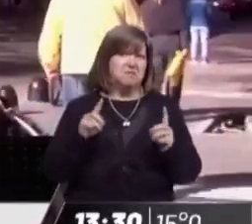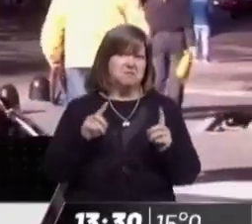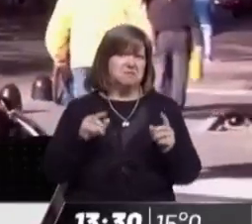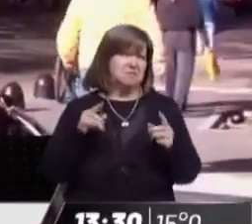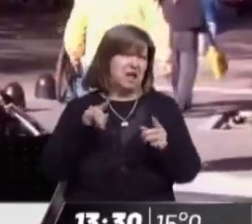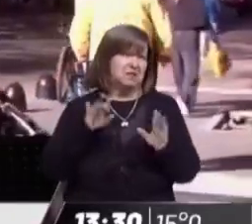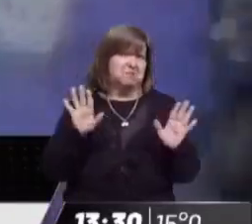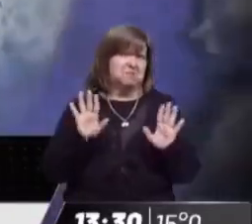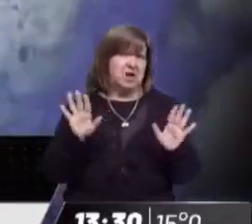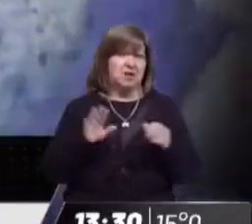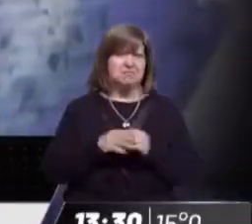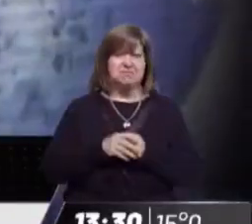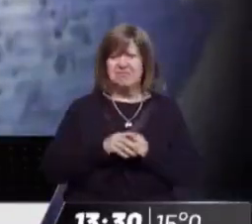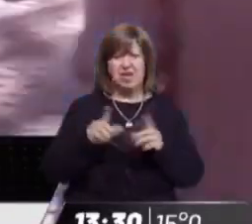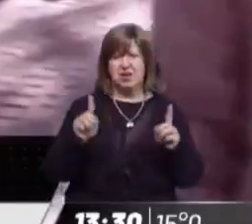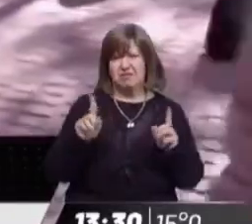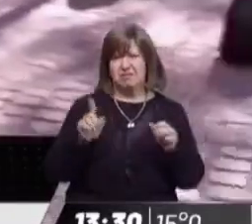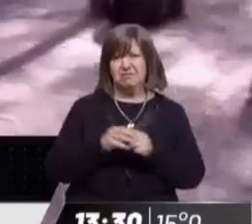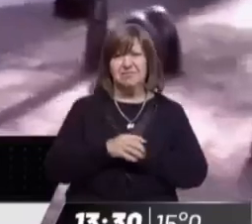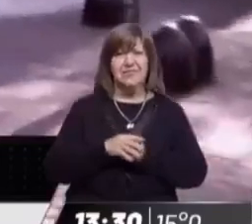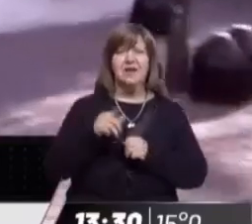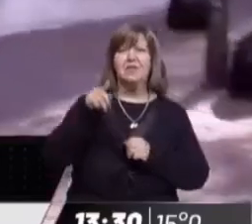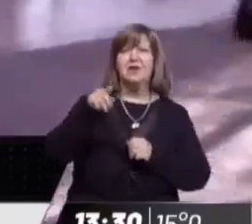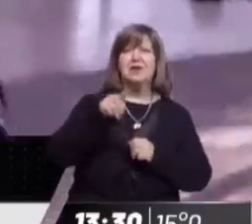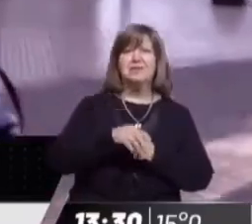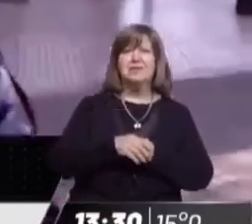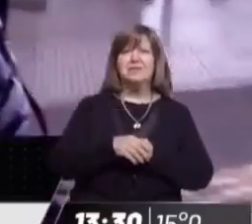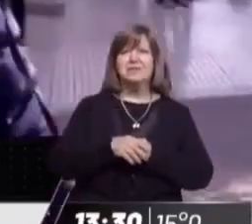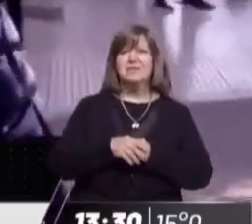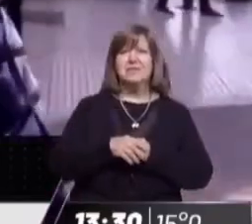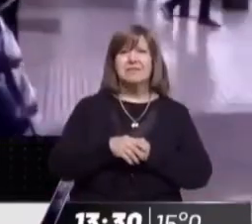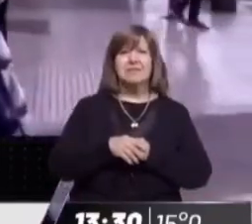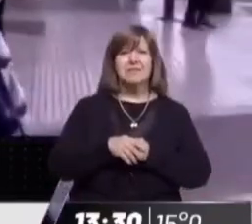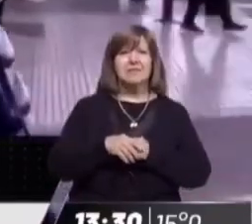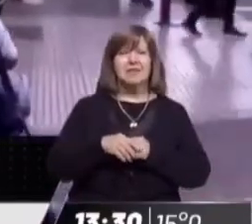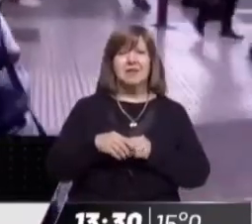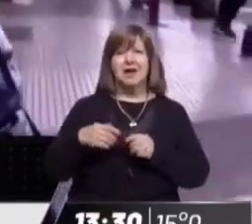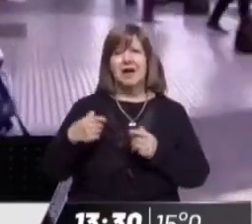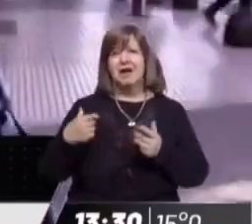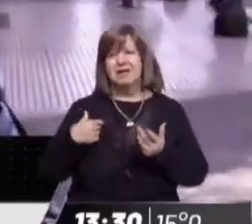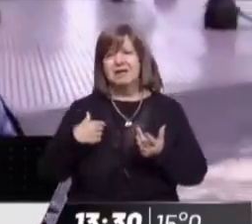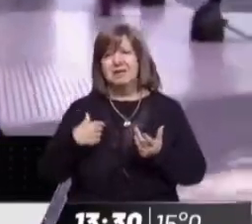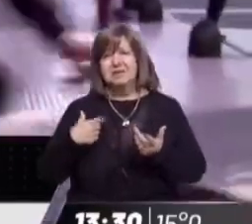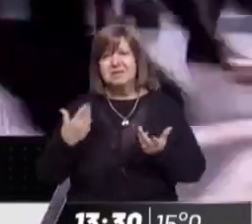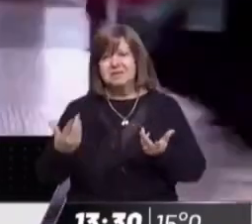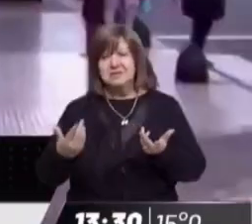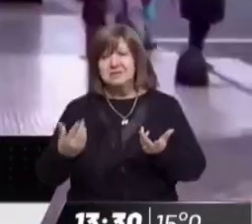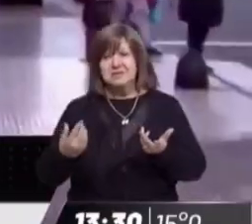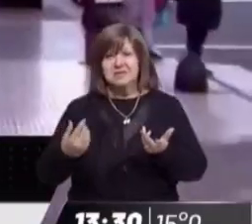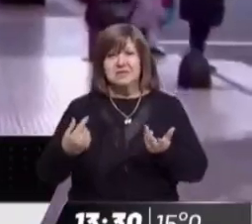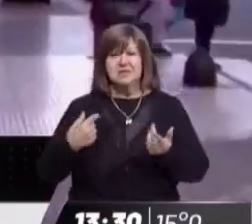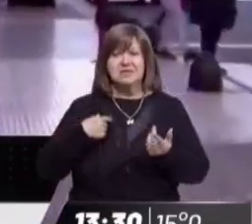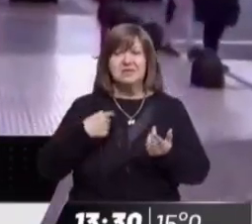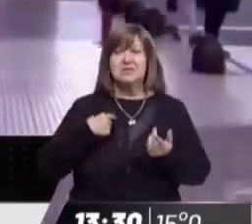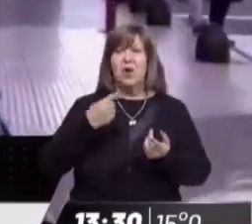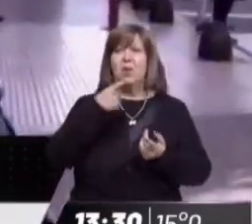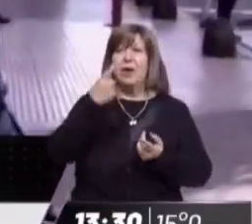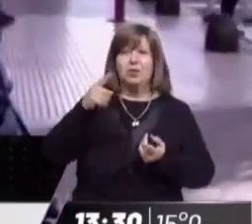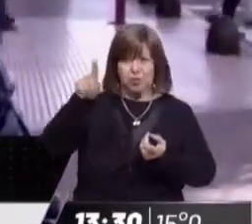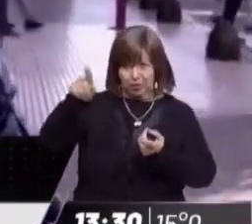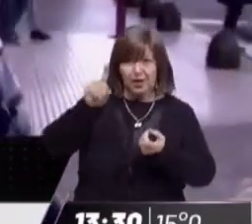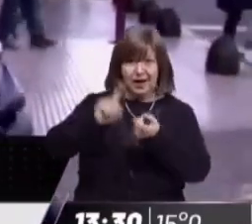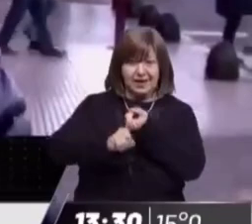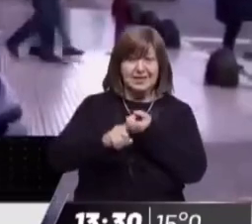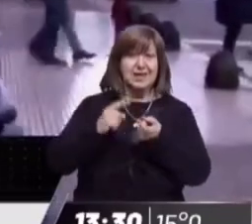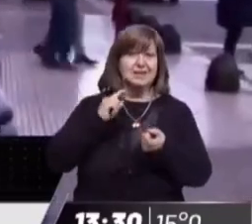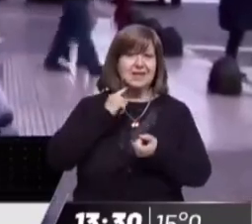calendario Ni más ni menos nada buena suerte estamos acá de paseo Así que lo mejor te casarías un martes 13